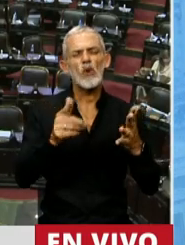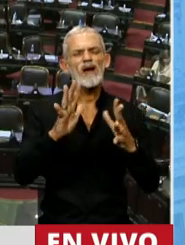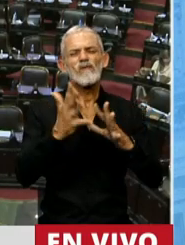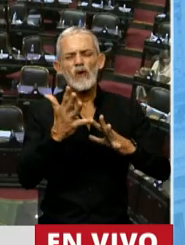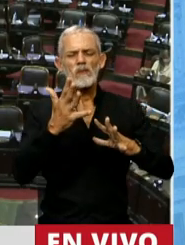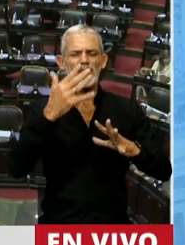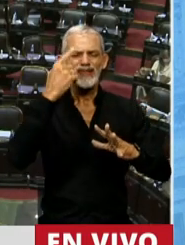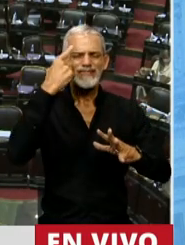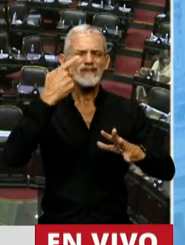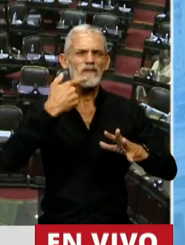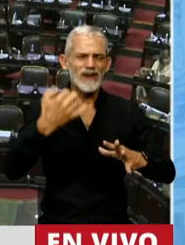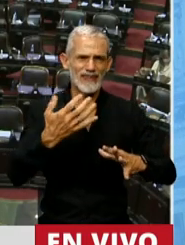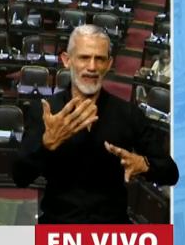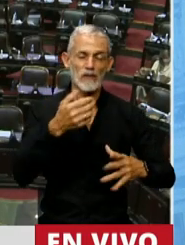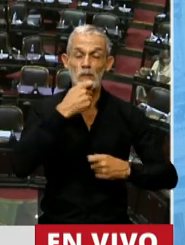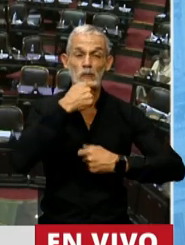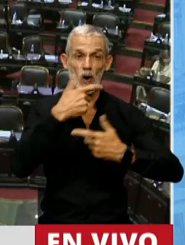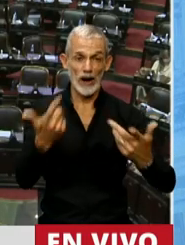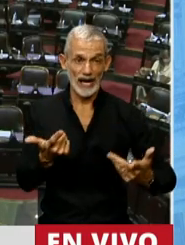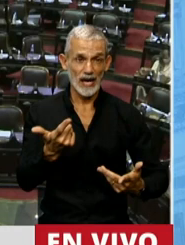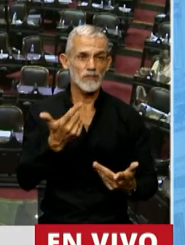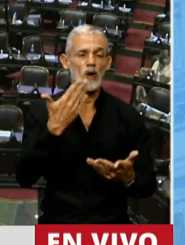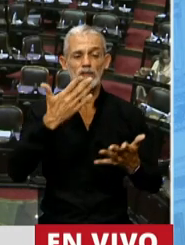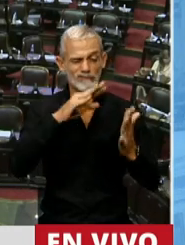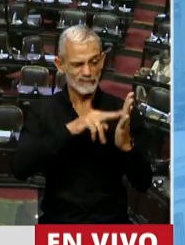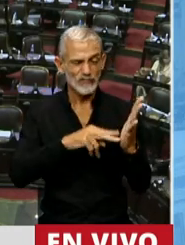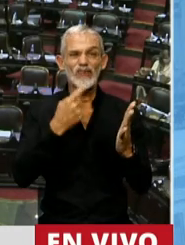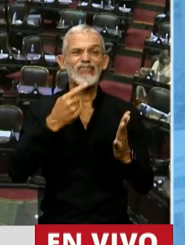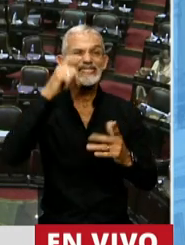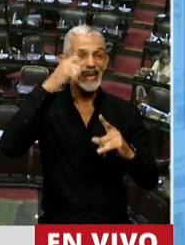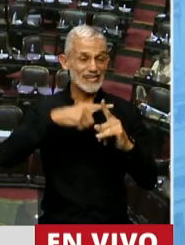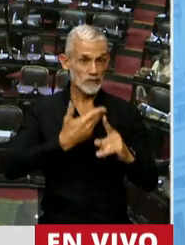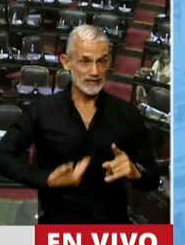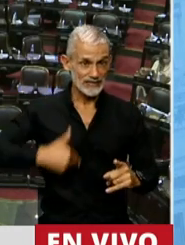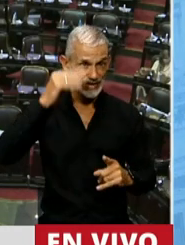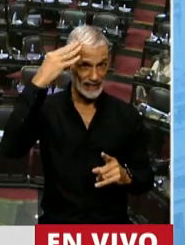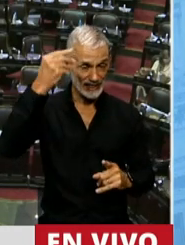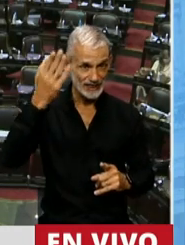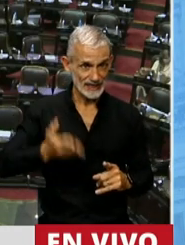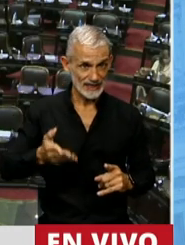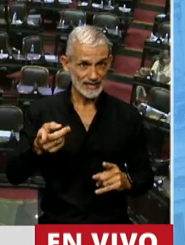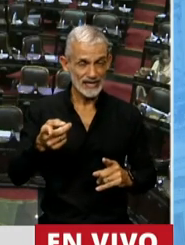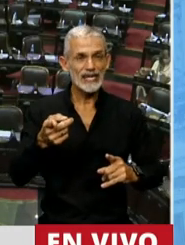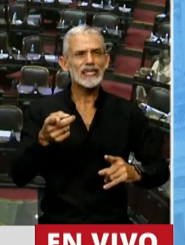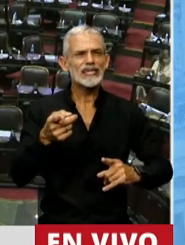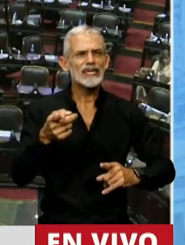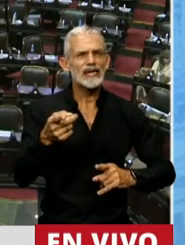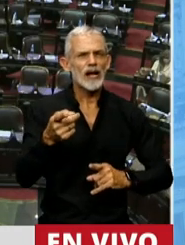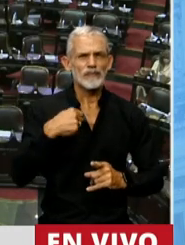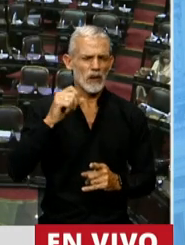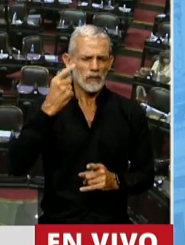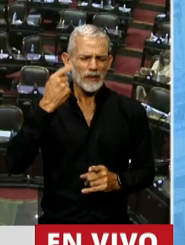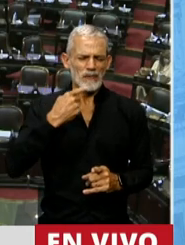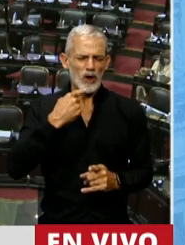consideración, presidente. Por ejemplo, hablan de que la expresidenta, creo que lo primero